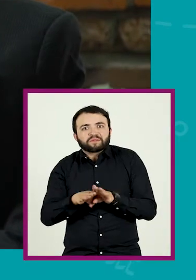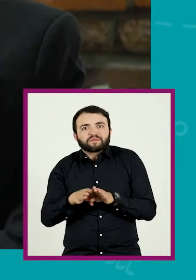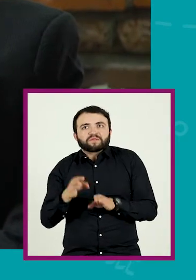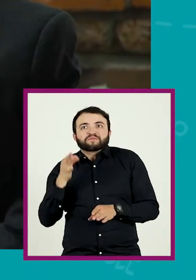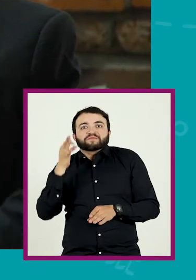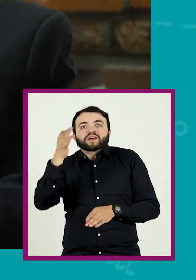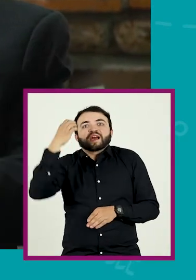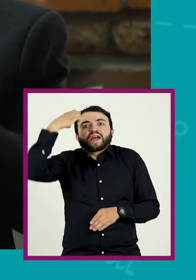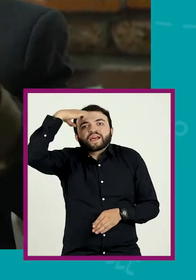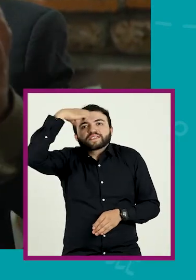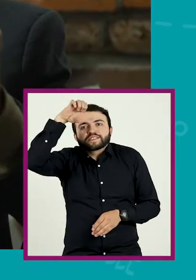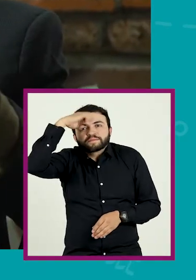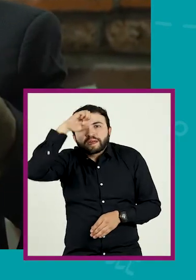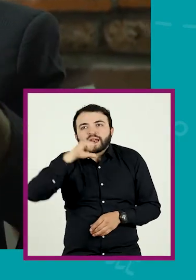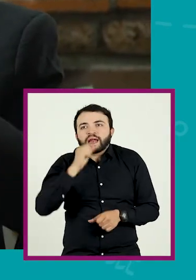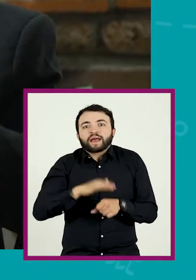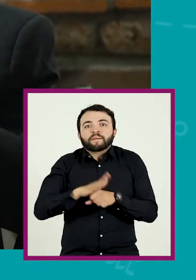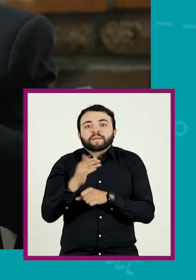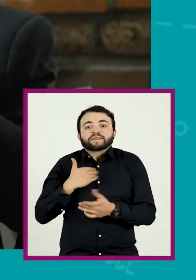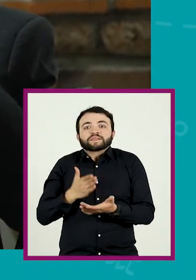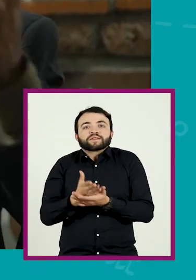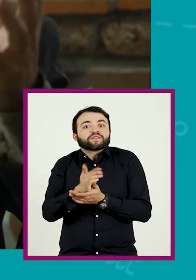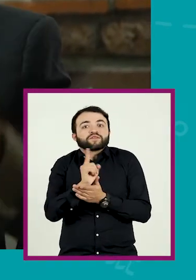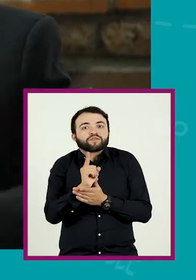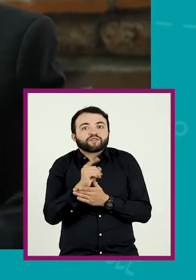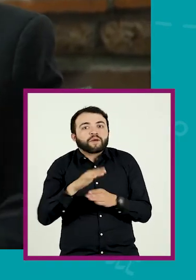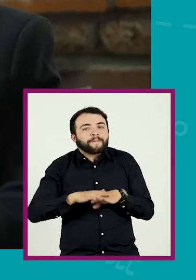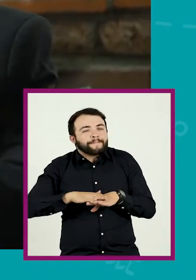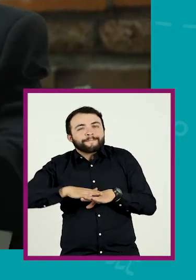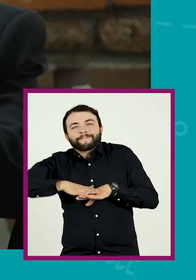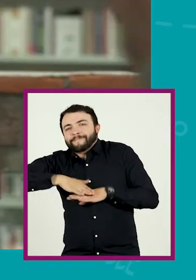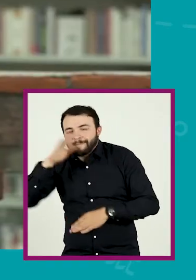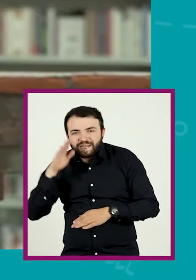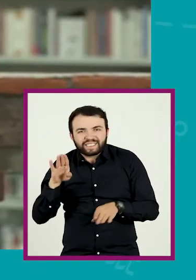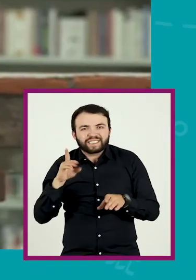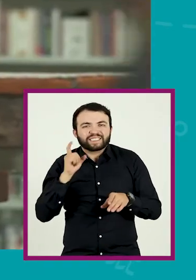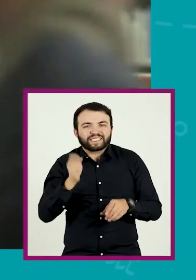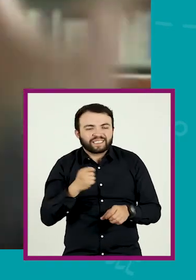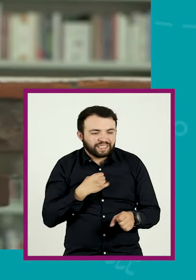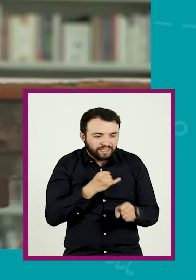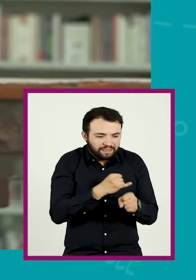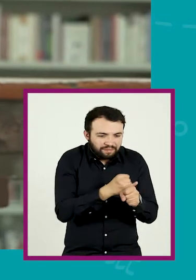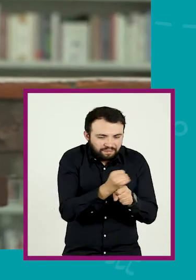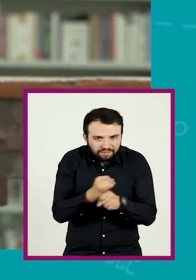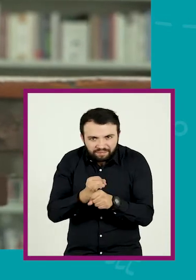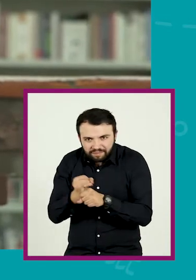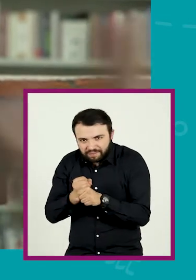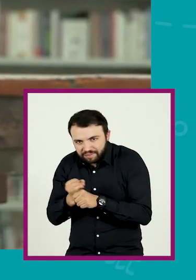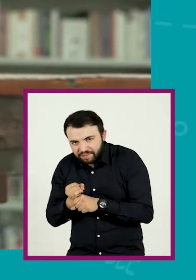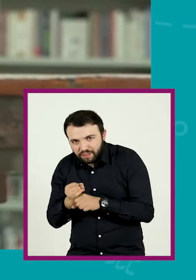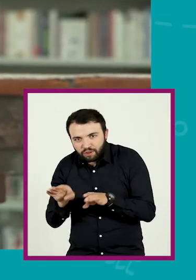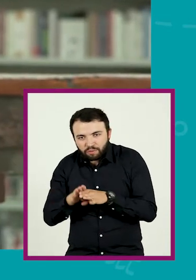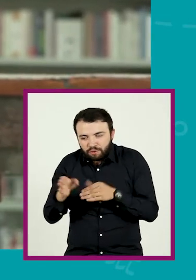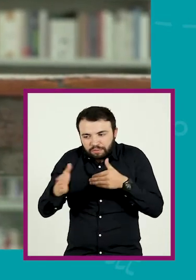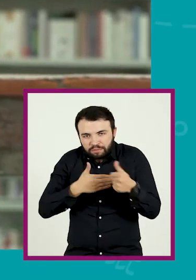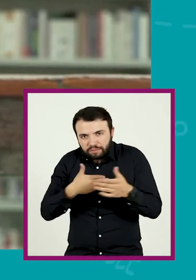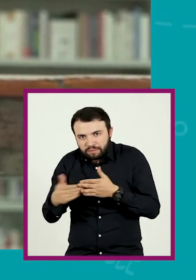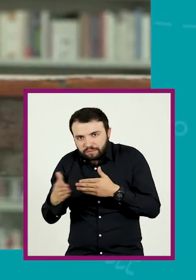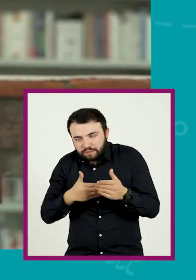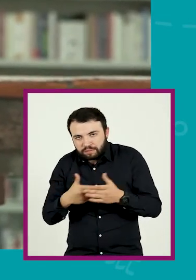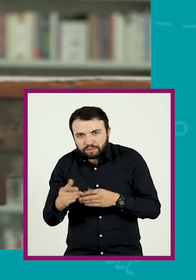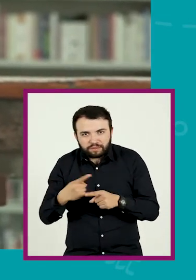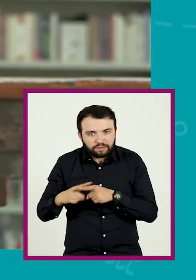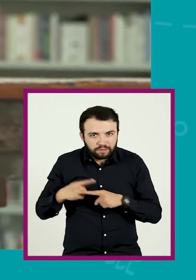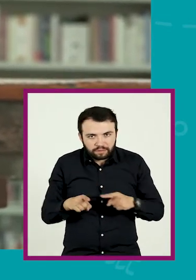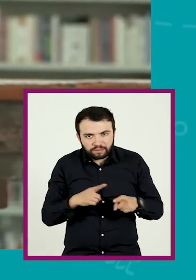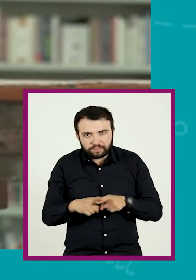sobre asuntos que van más allá de la experiencia, más allá de la representación, más allá de lo conocible con los elementos que tenemos a la mano, ¿no?